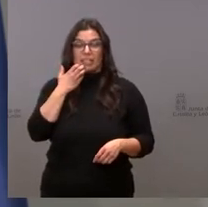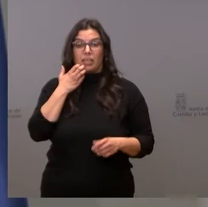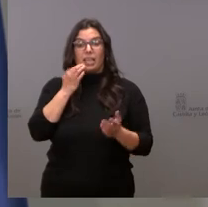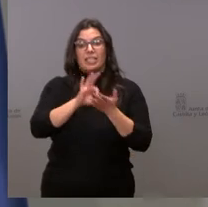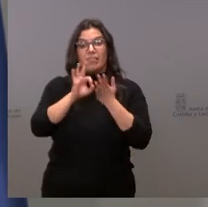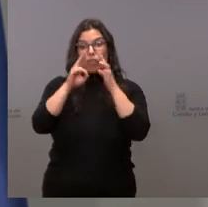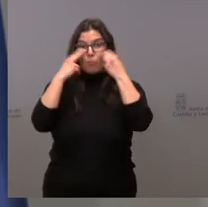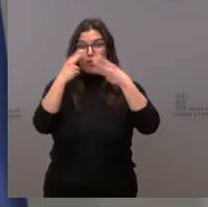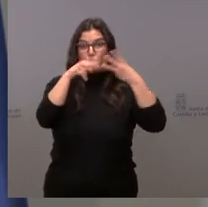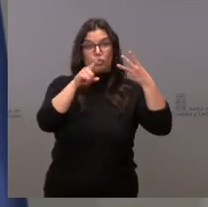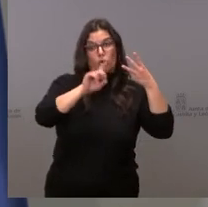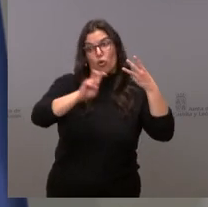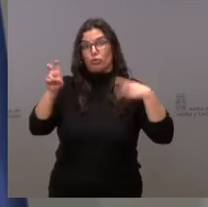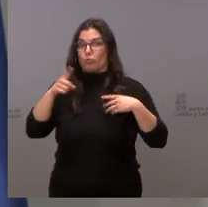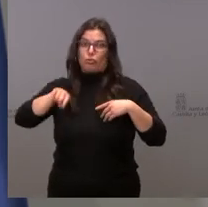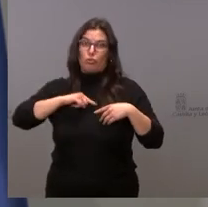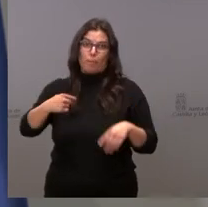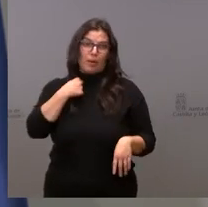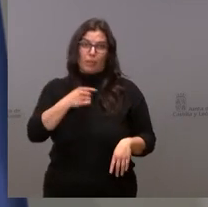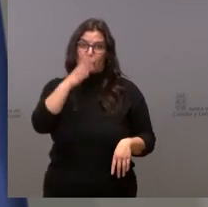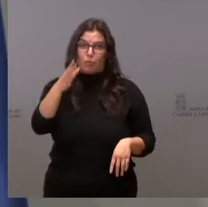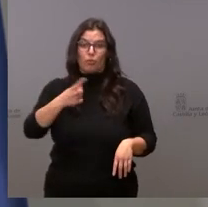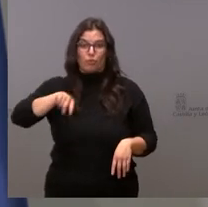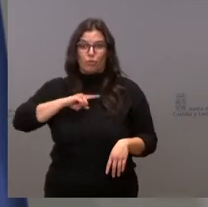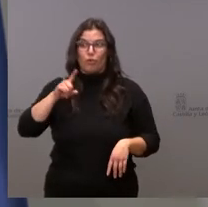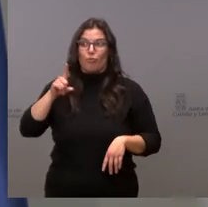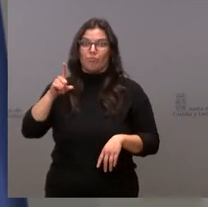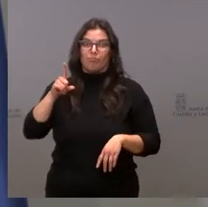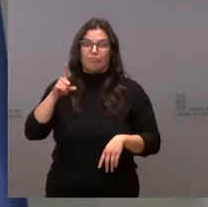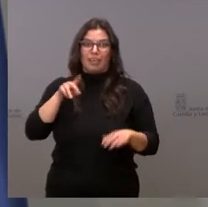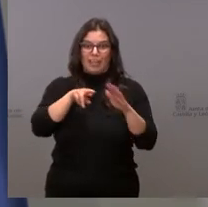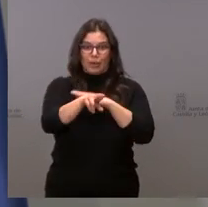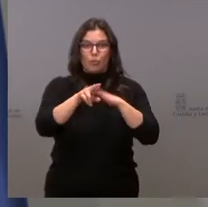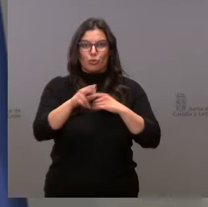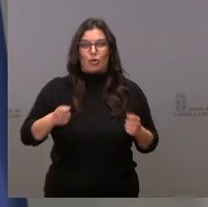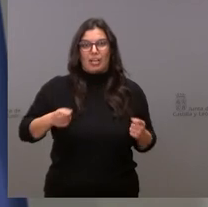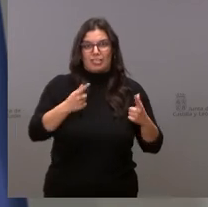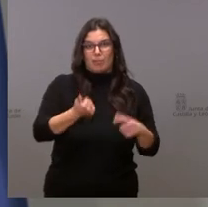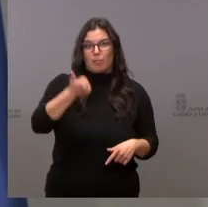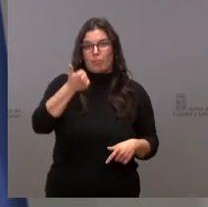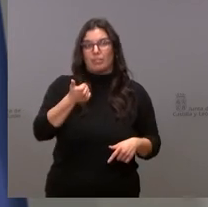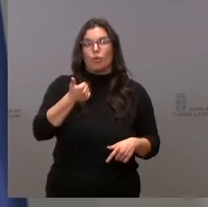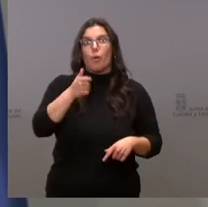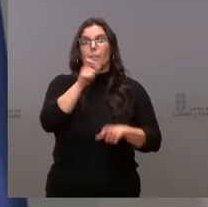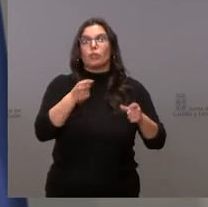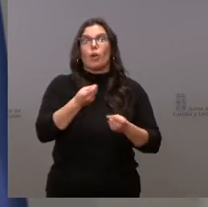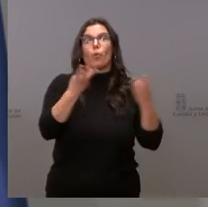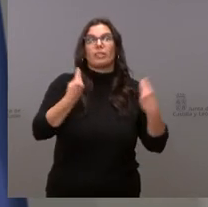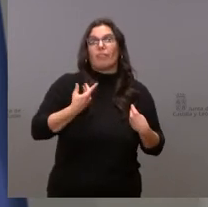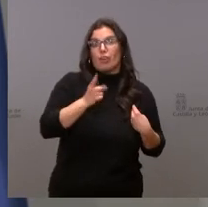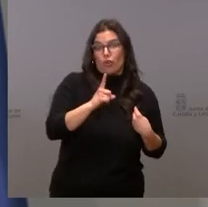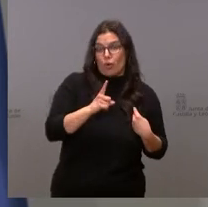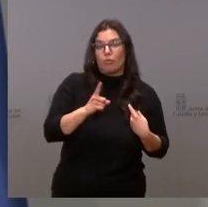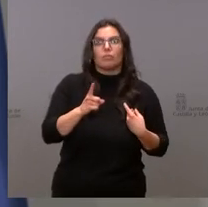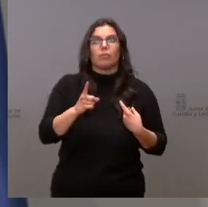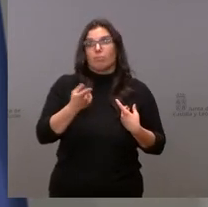no beneficia a castilla y león porque lógicamente con esos recursos financiamos costes que tienen mucho más que ver con el territorio que con la población hablamos de la lucha contra